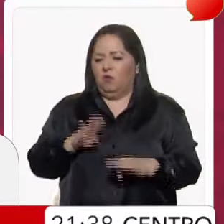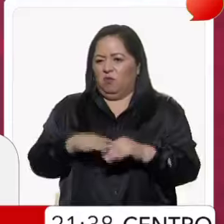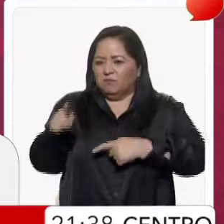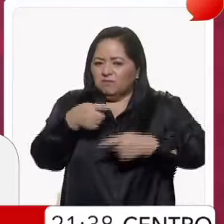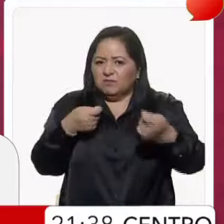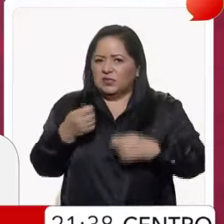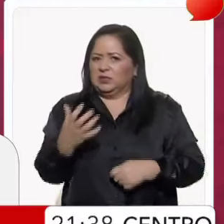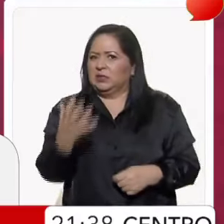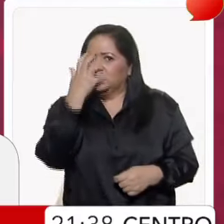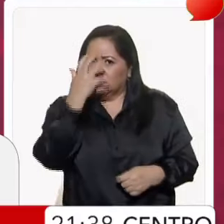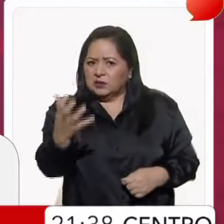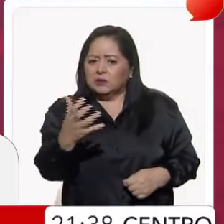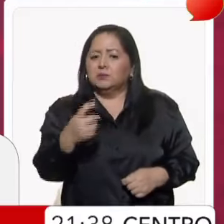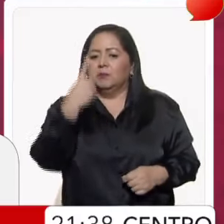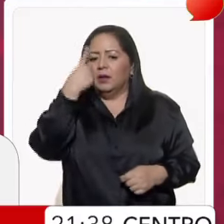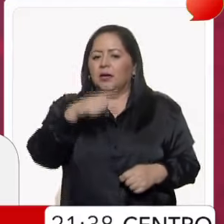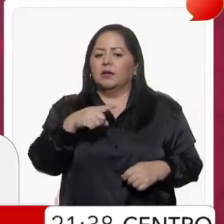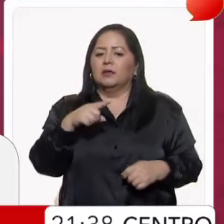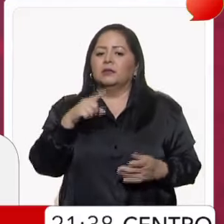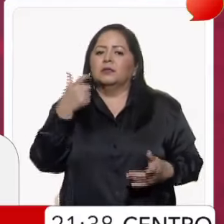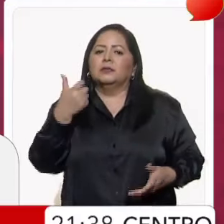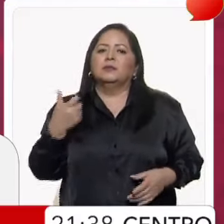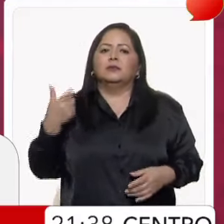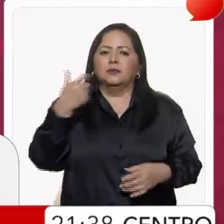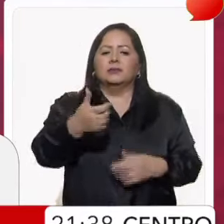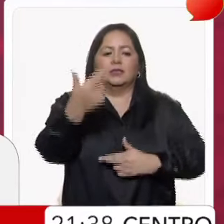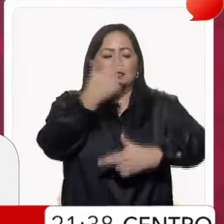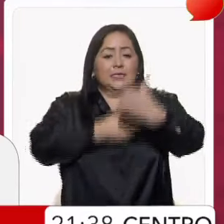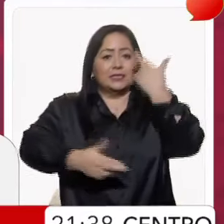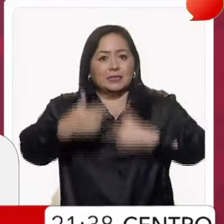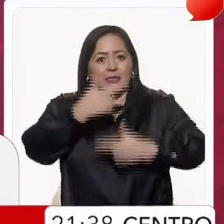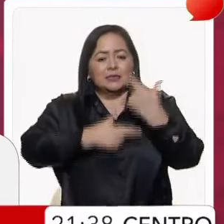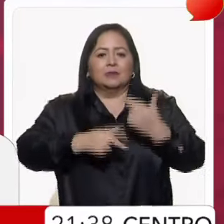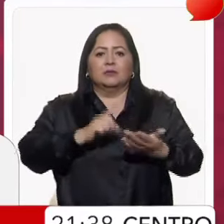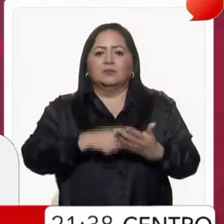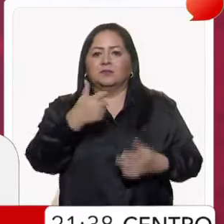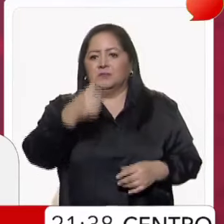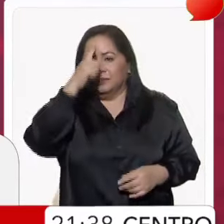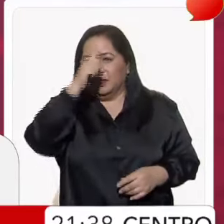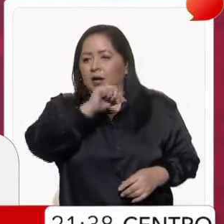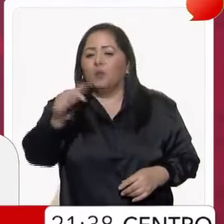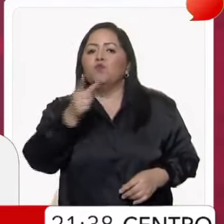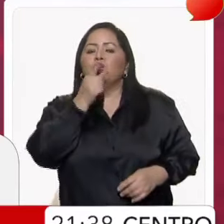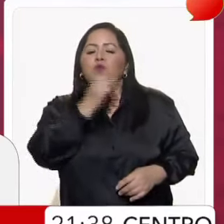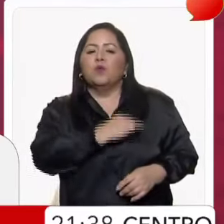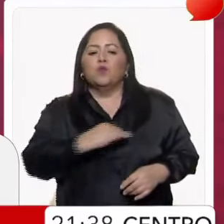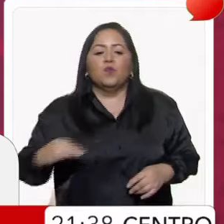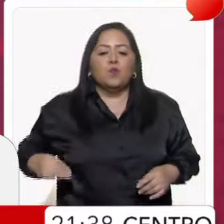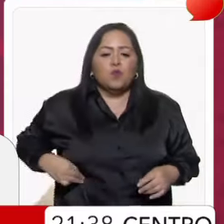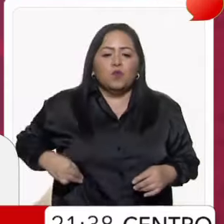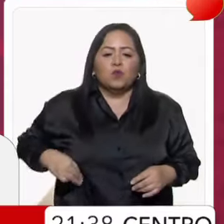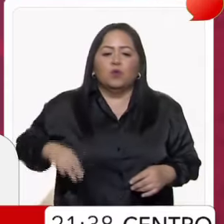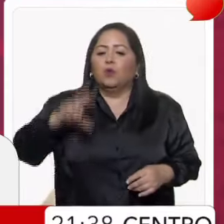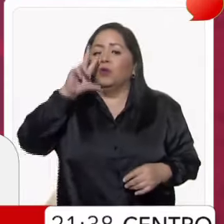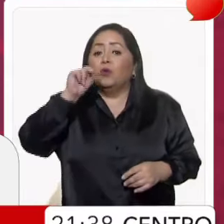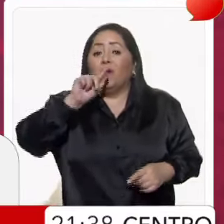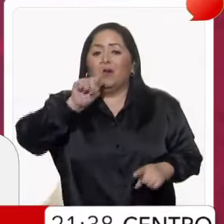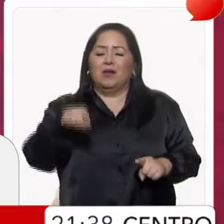inteligente, seria, que le va a poner recursos. Regresarle los recursos a las policías municipales no